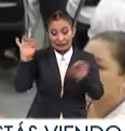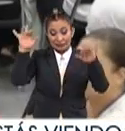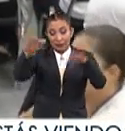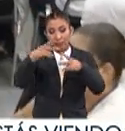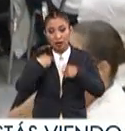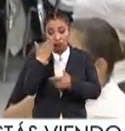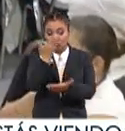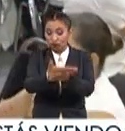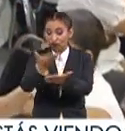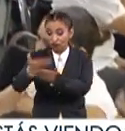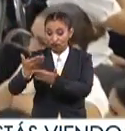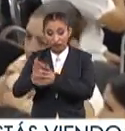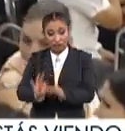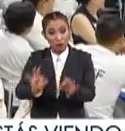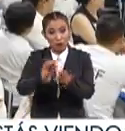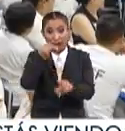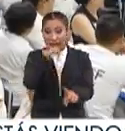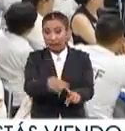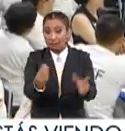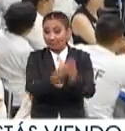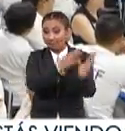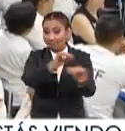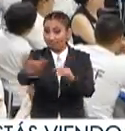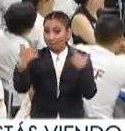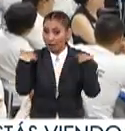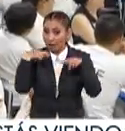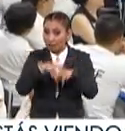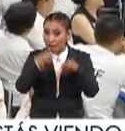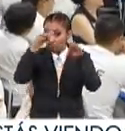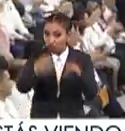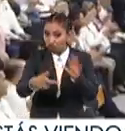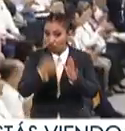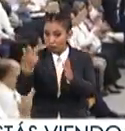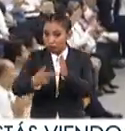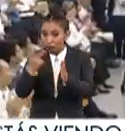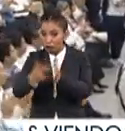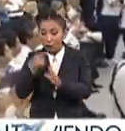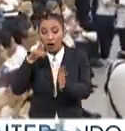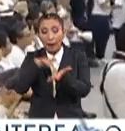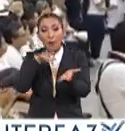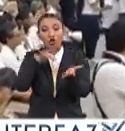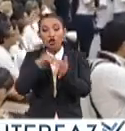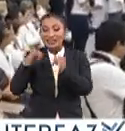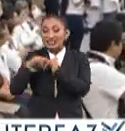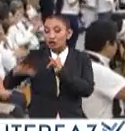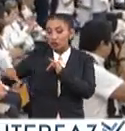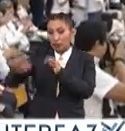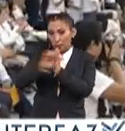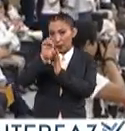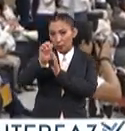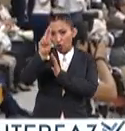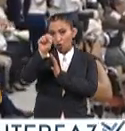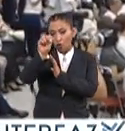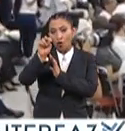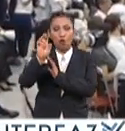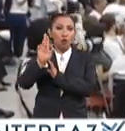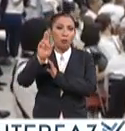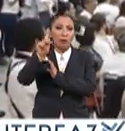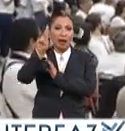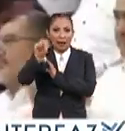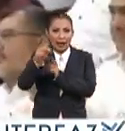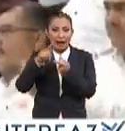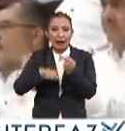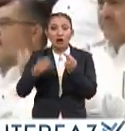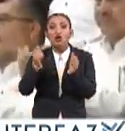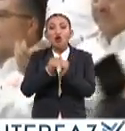asistentes pusieron sobre la mesa la importancia de la capacitación docente de manera continua, con el apoyo de instituciones como la Universidad Pedagógica